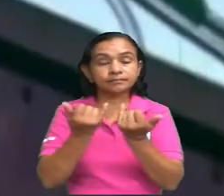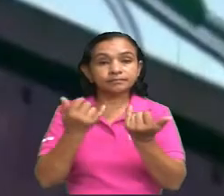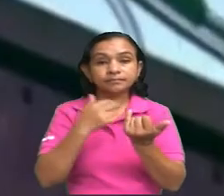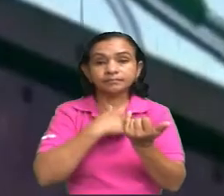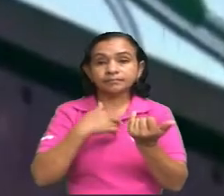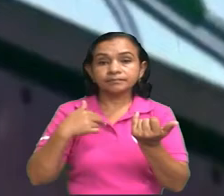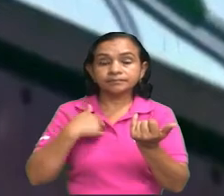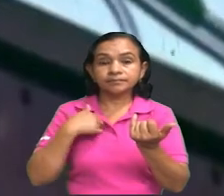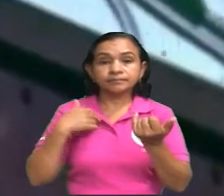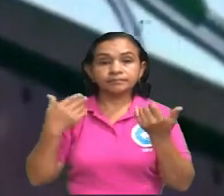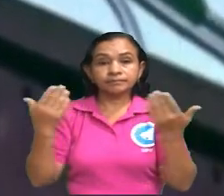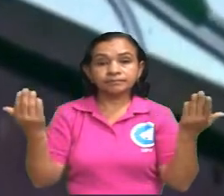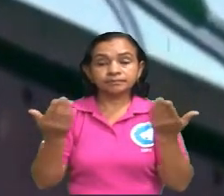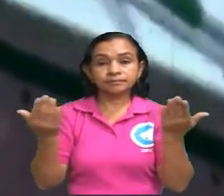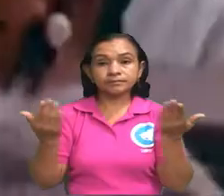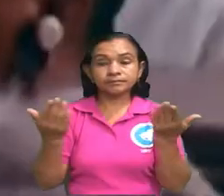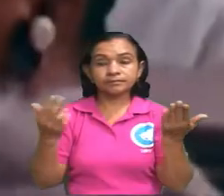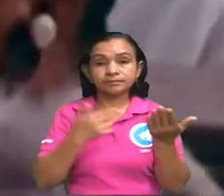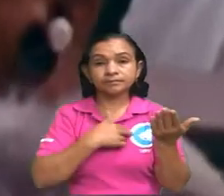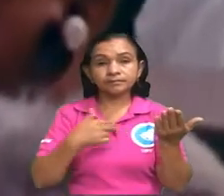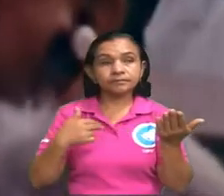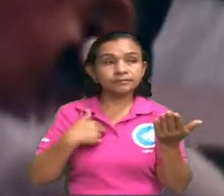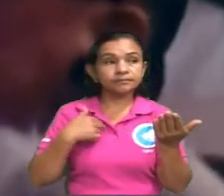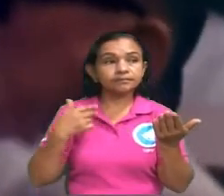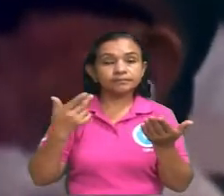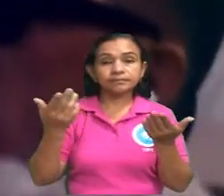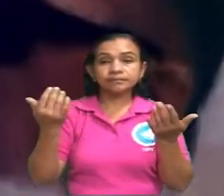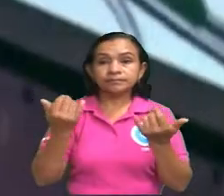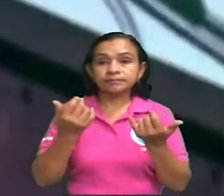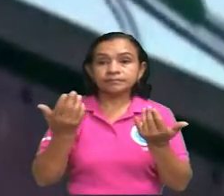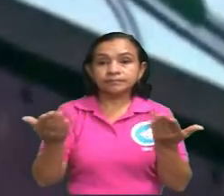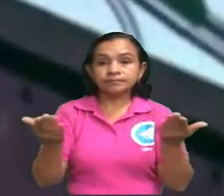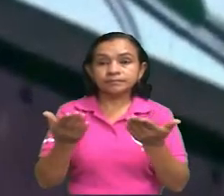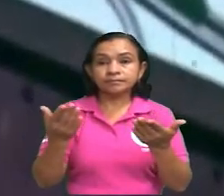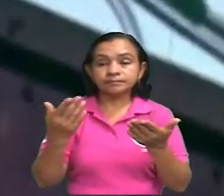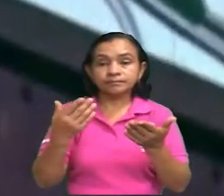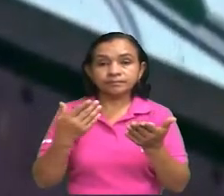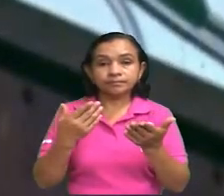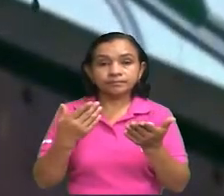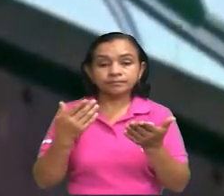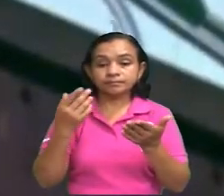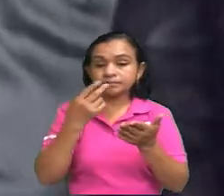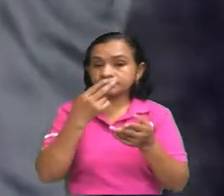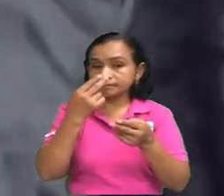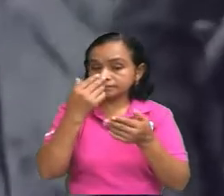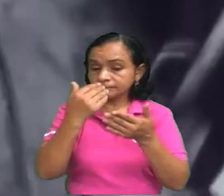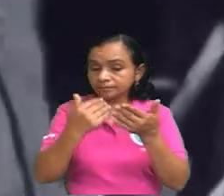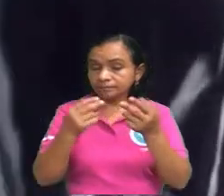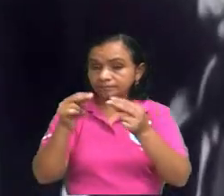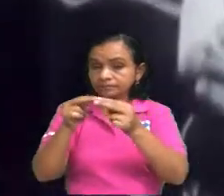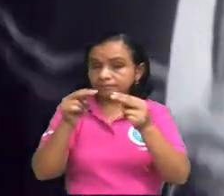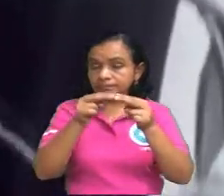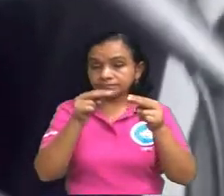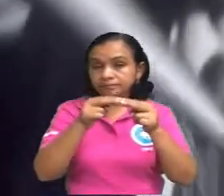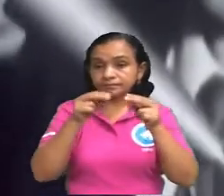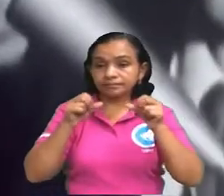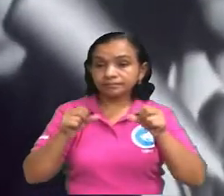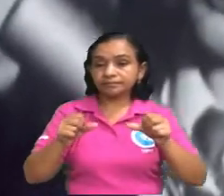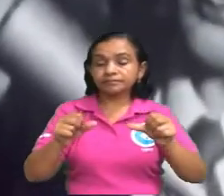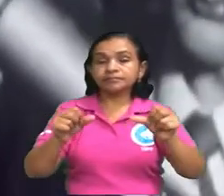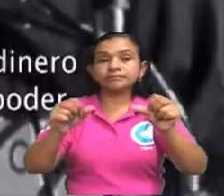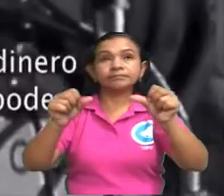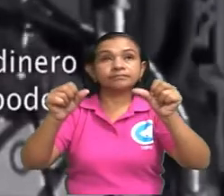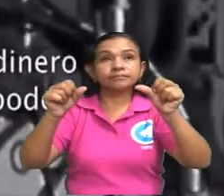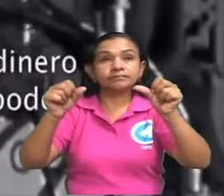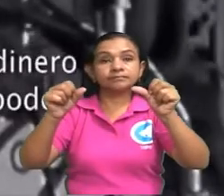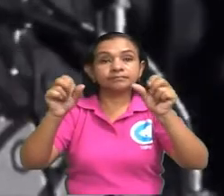hombre consecuente cuya vida no puede reducirse a unas pocas líneas. Su vínculo permanente e indisoluble